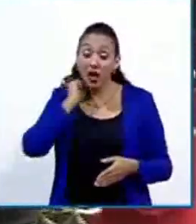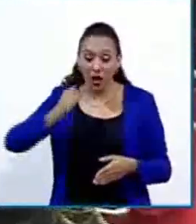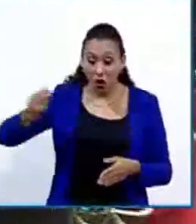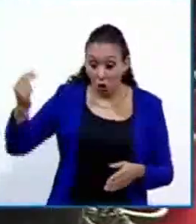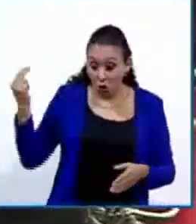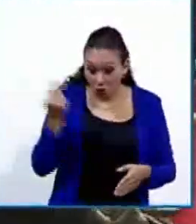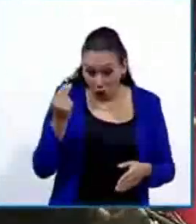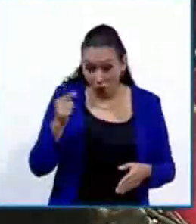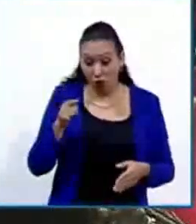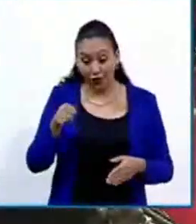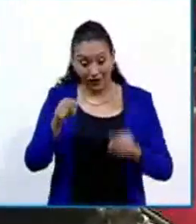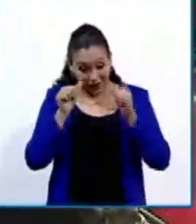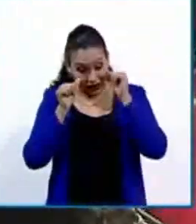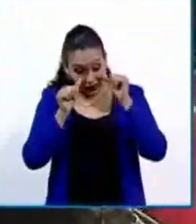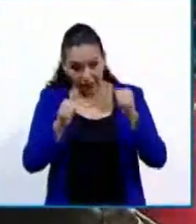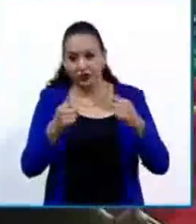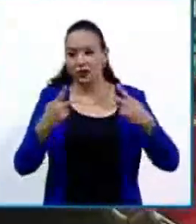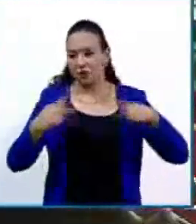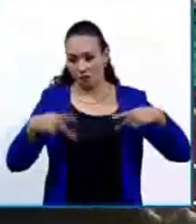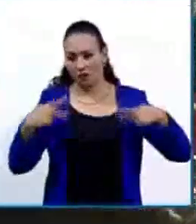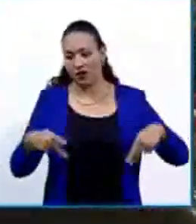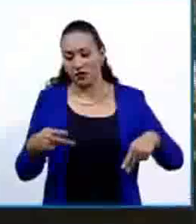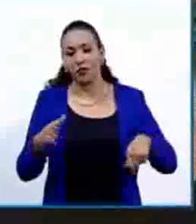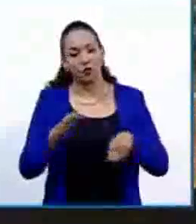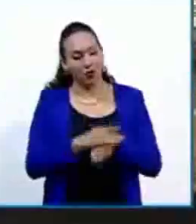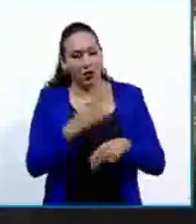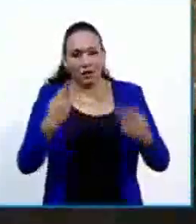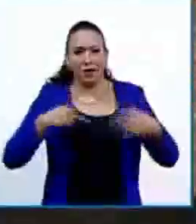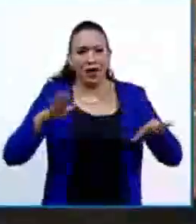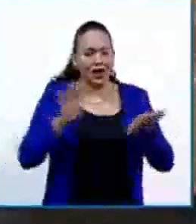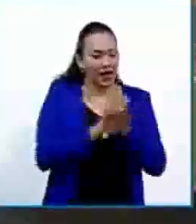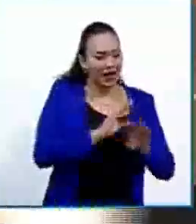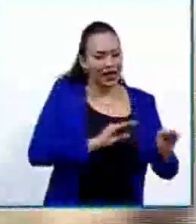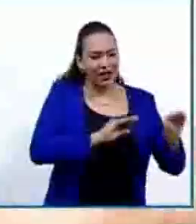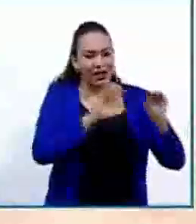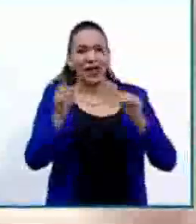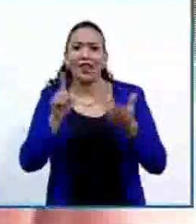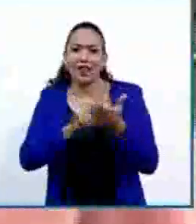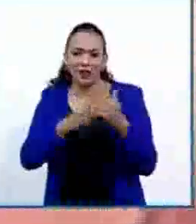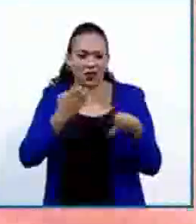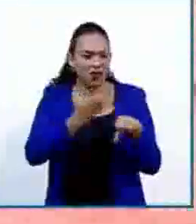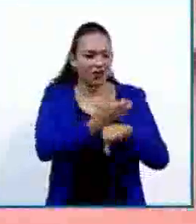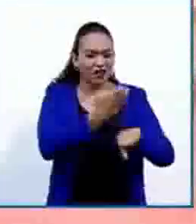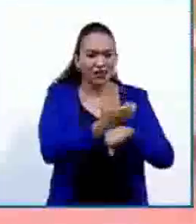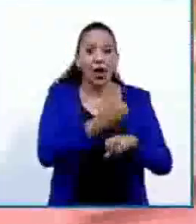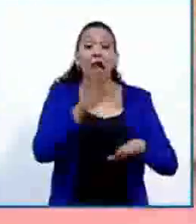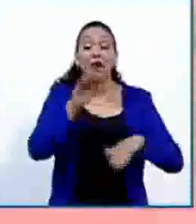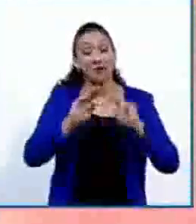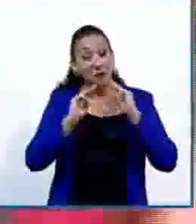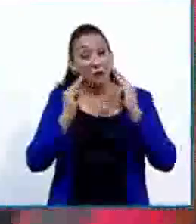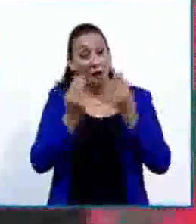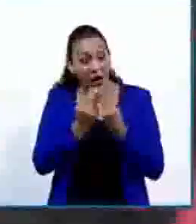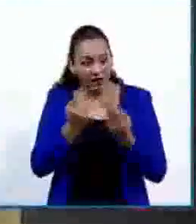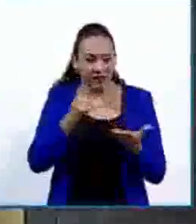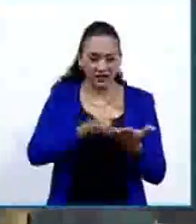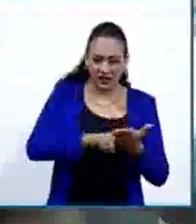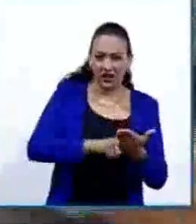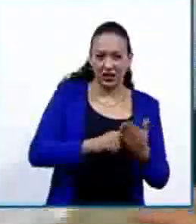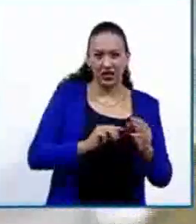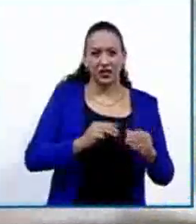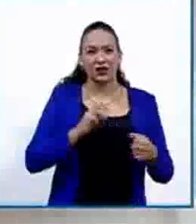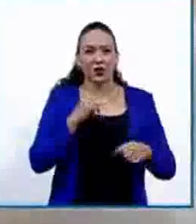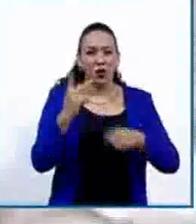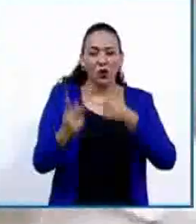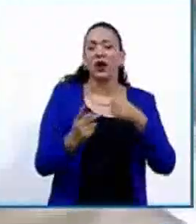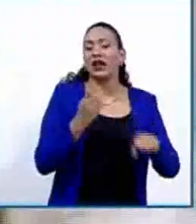prevenir, atender y reparar integralmente el desplazamiento forzado interno, crear un registro para identificar y atender las